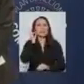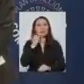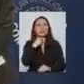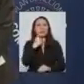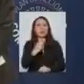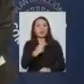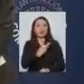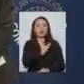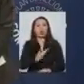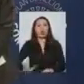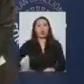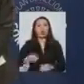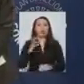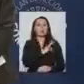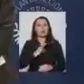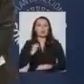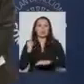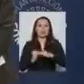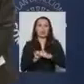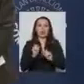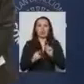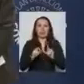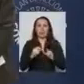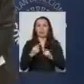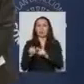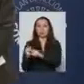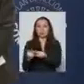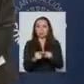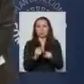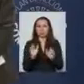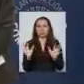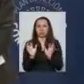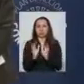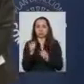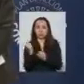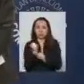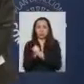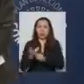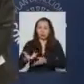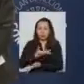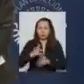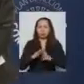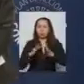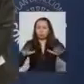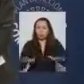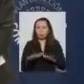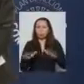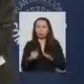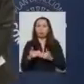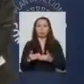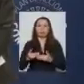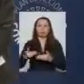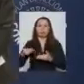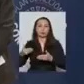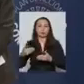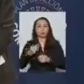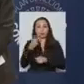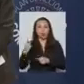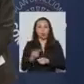un frasco de jarabe de bisviruli parangaricutirimi cuarodol. ¿Se lo apunto o se